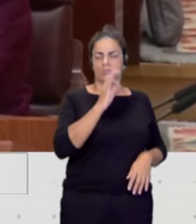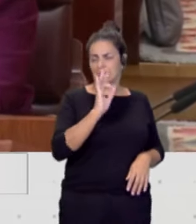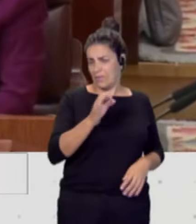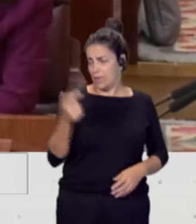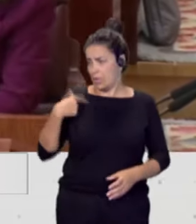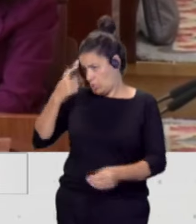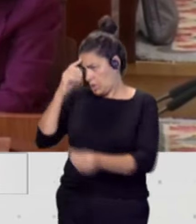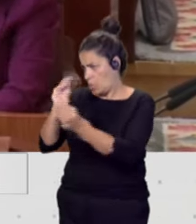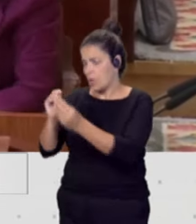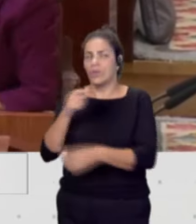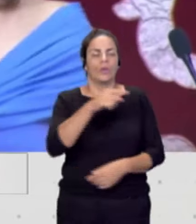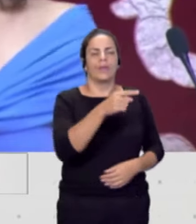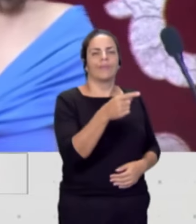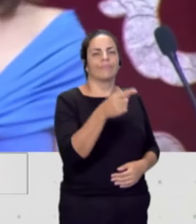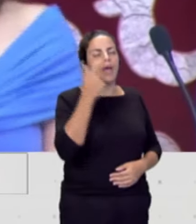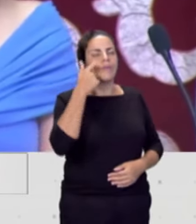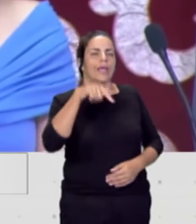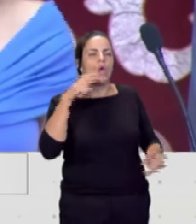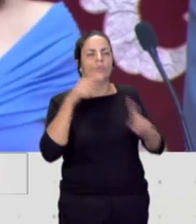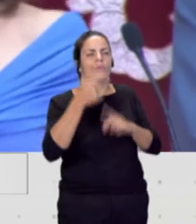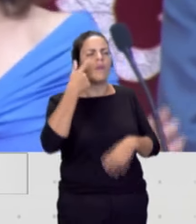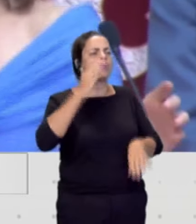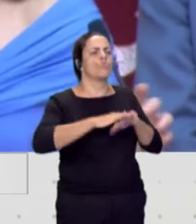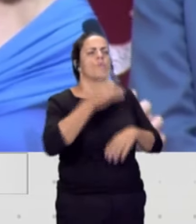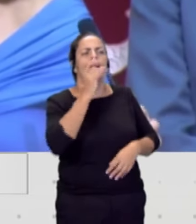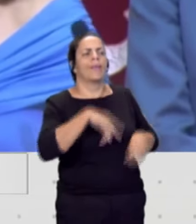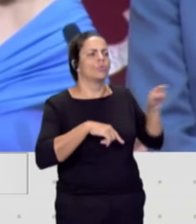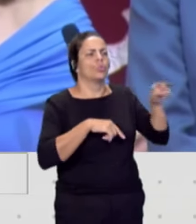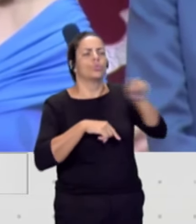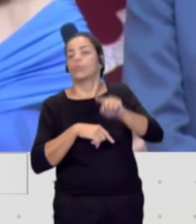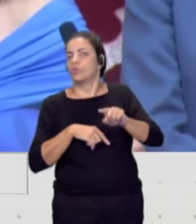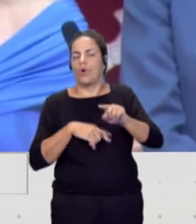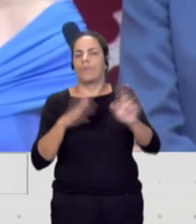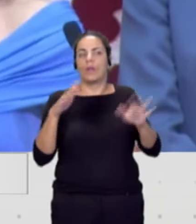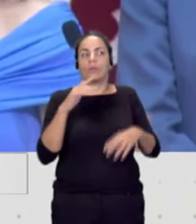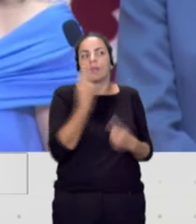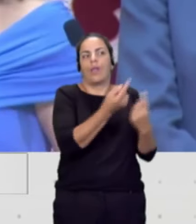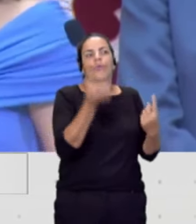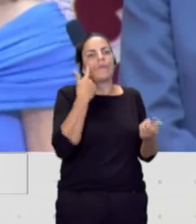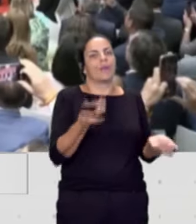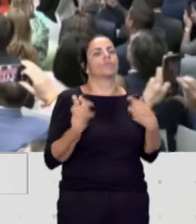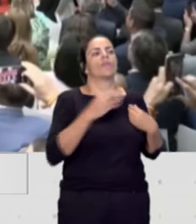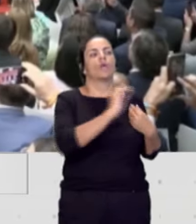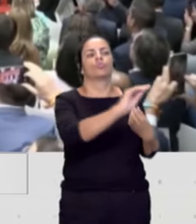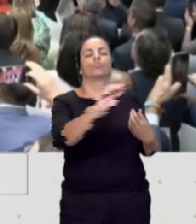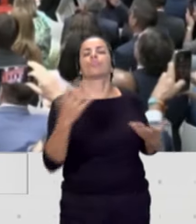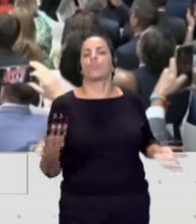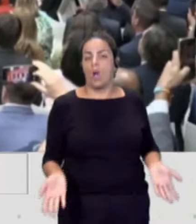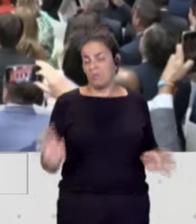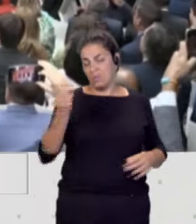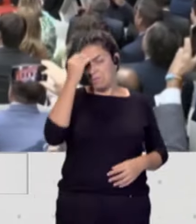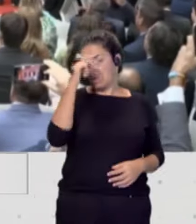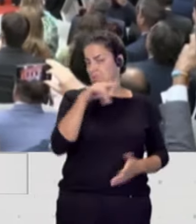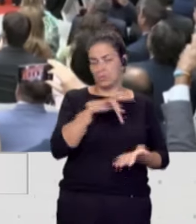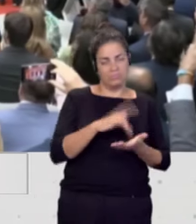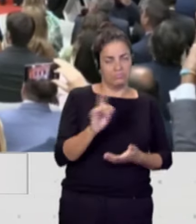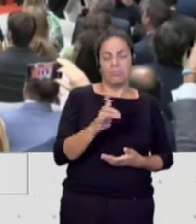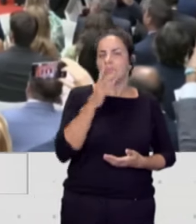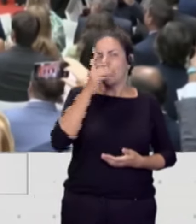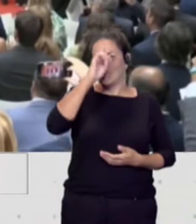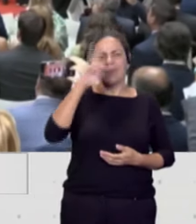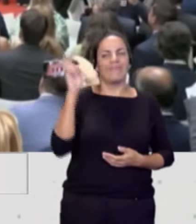cuestión de buscar culpables, sino de depurar responsabilidades. Pero como yo creo que eso no va a pasar, porque no se va a saber de dónde sale, a no ser que la